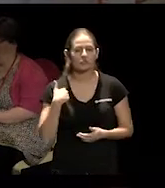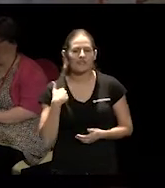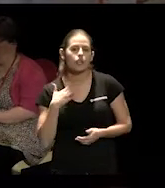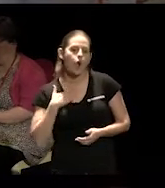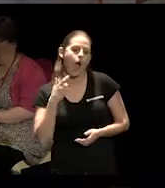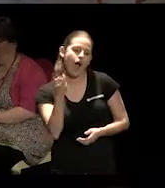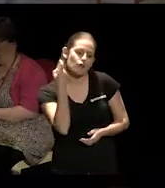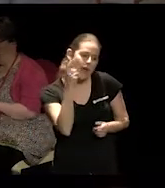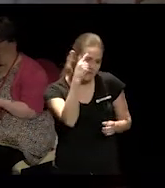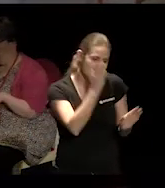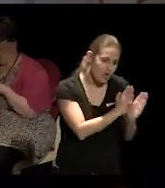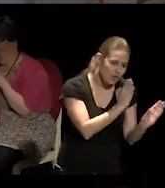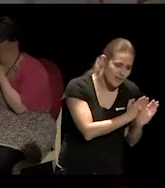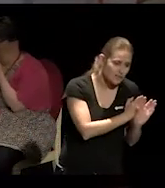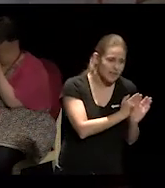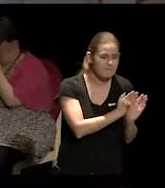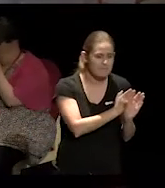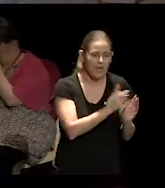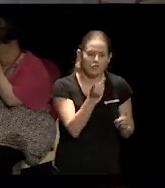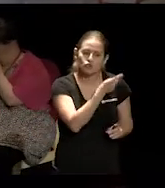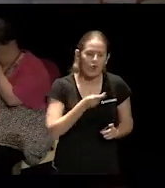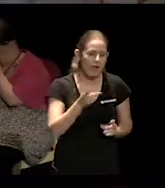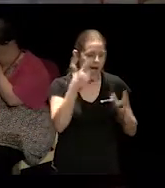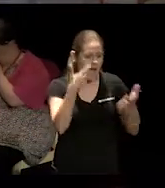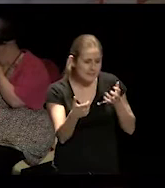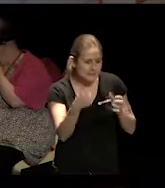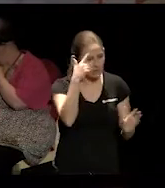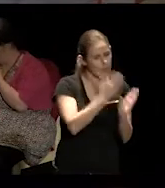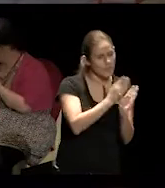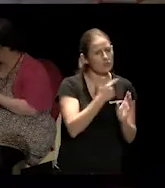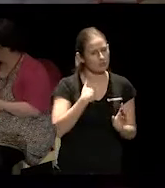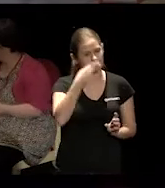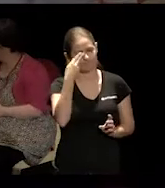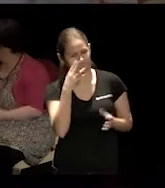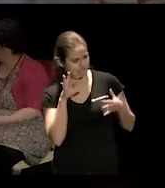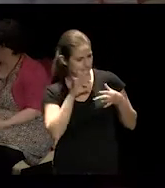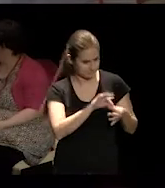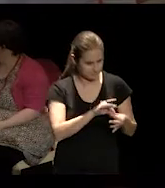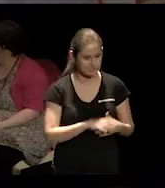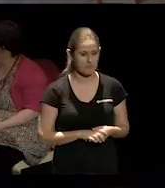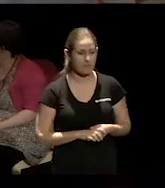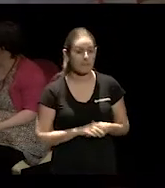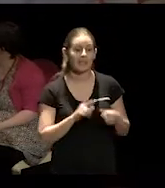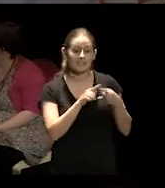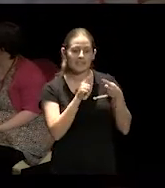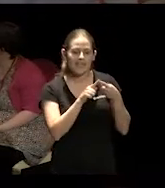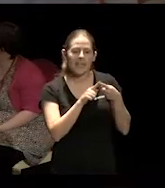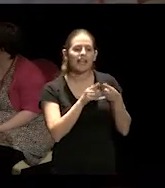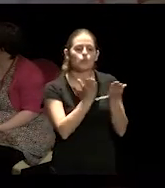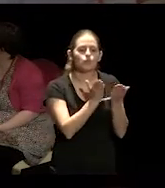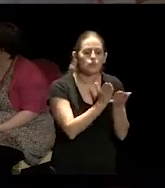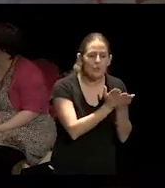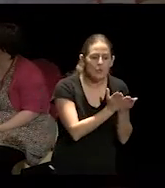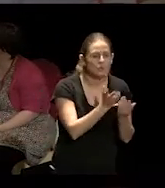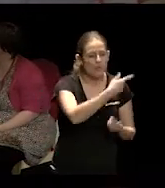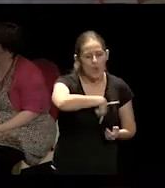cuestión de manera relevante. La gimnasia consciente se entrena, se practica en el estudio de una manera sistemática y tiene